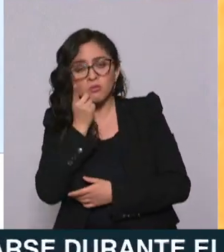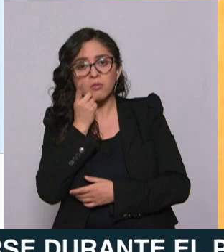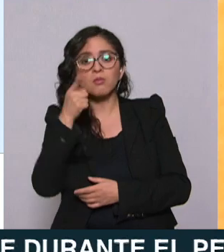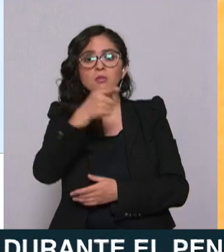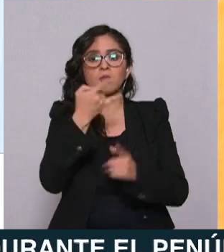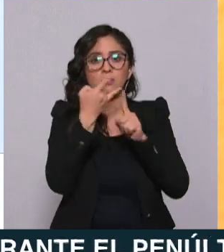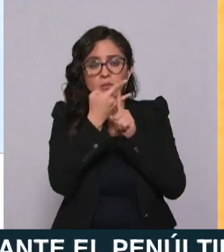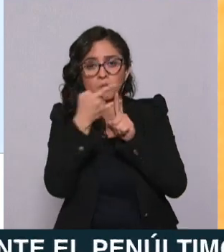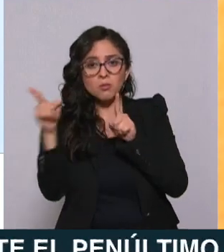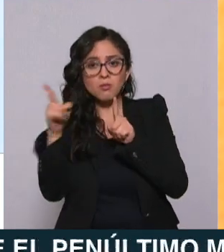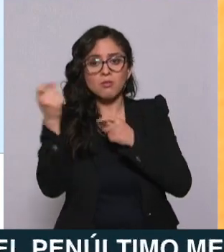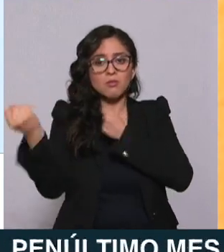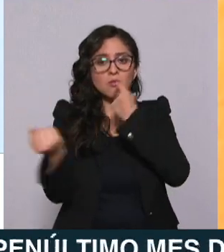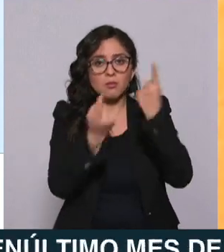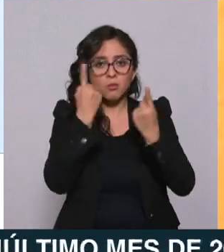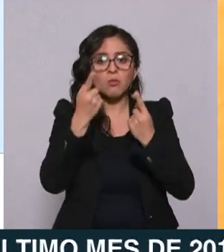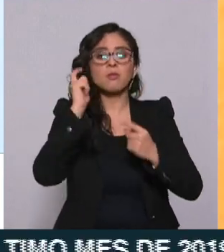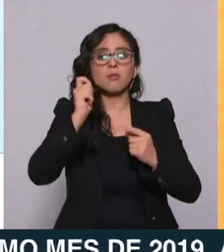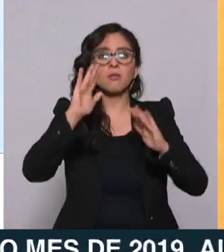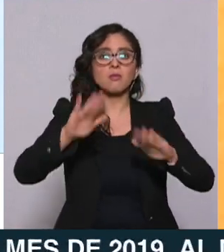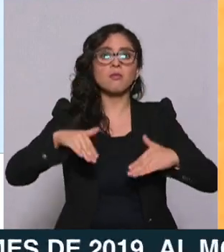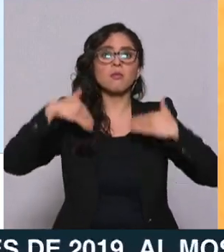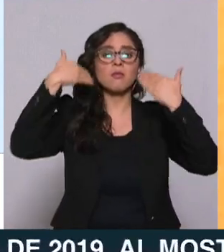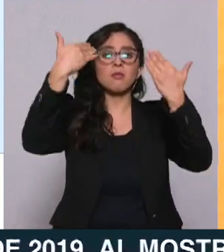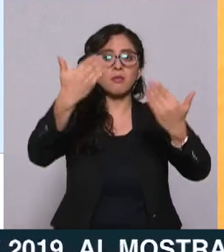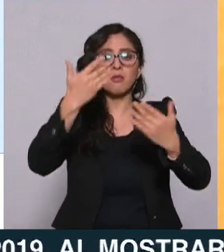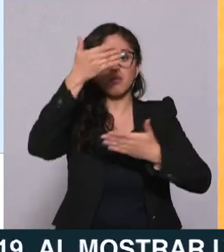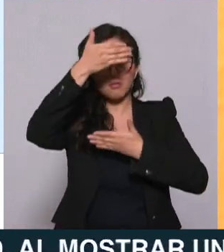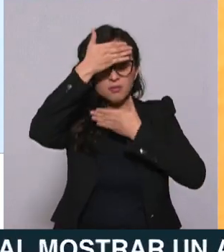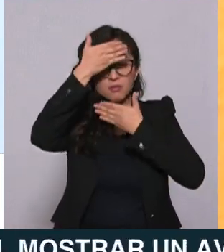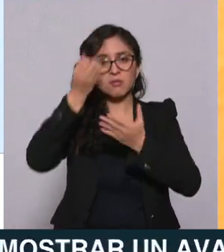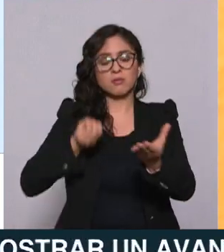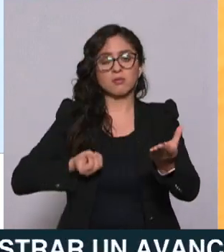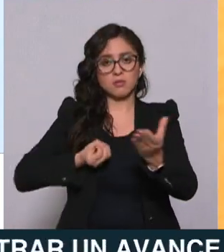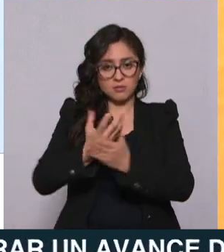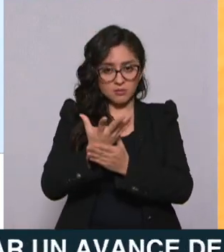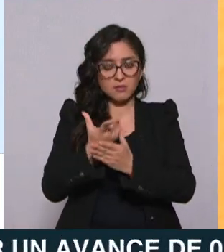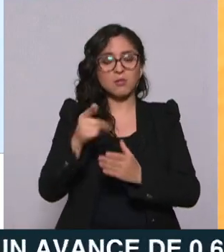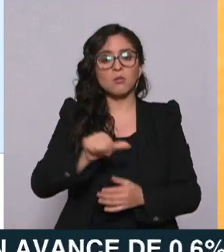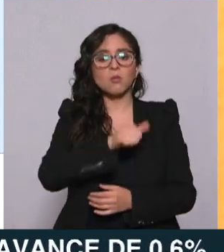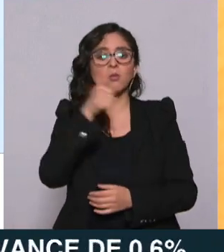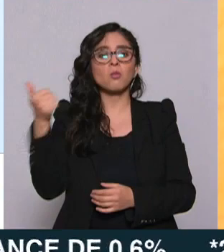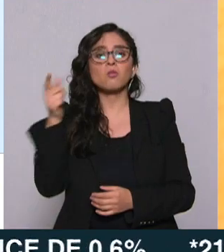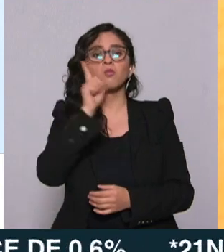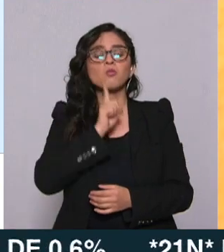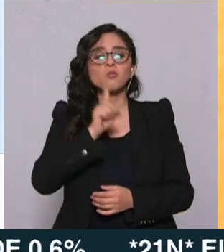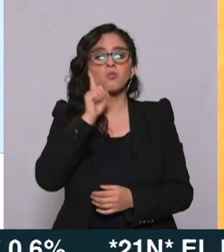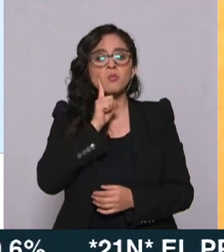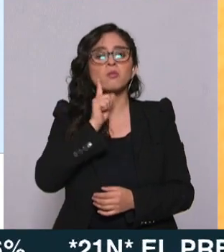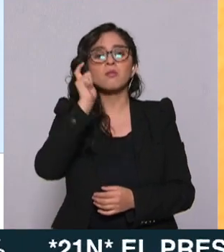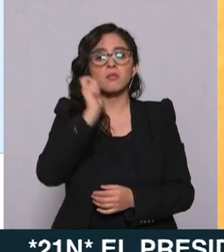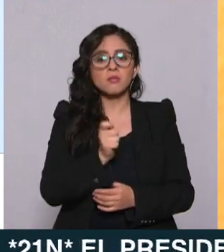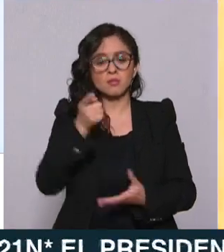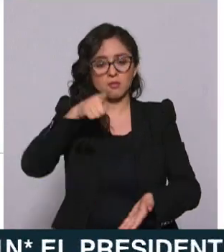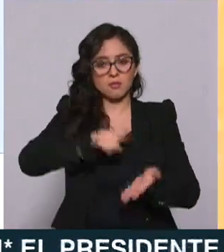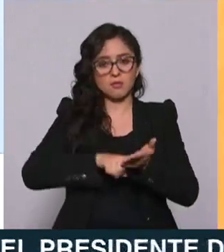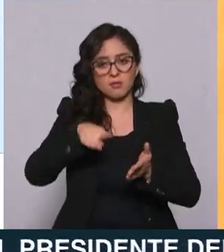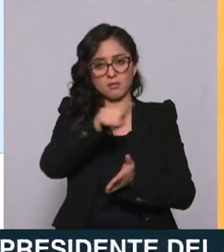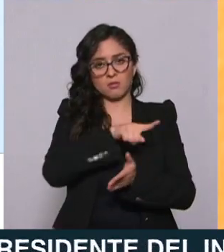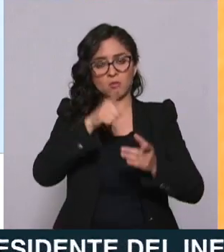miedo se salieron por la puerta de atrás encapuchados. Pero hubo otras niñas que se quedaron en el